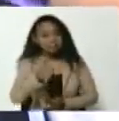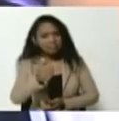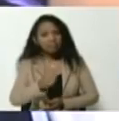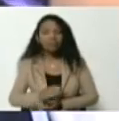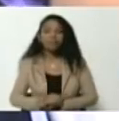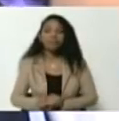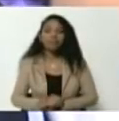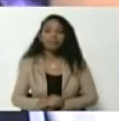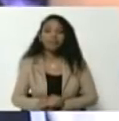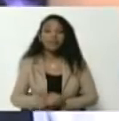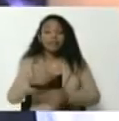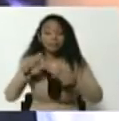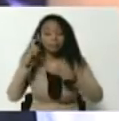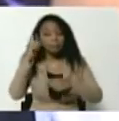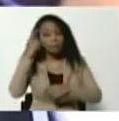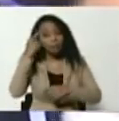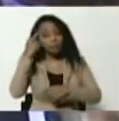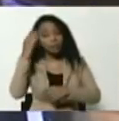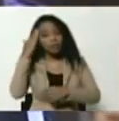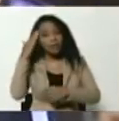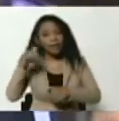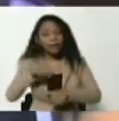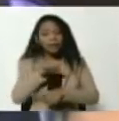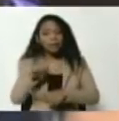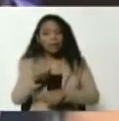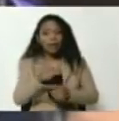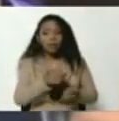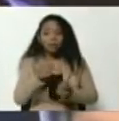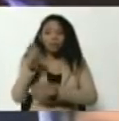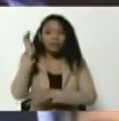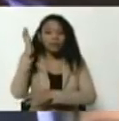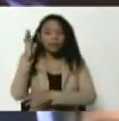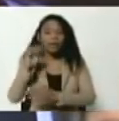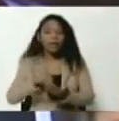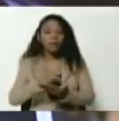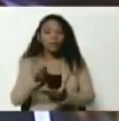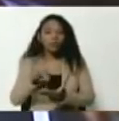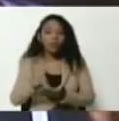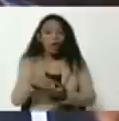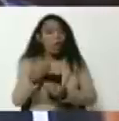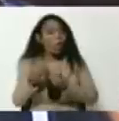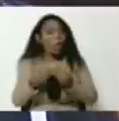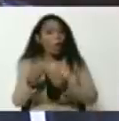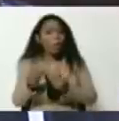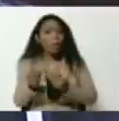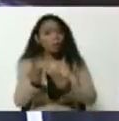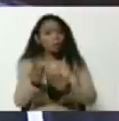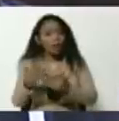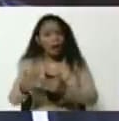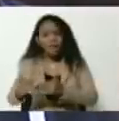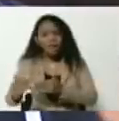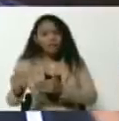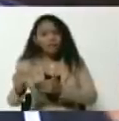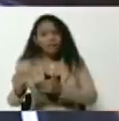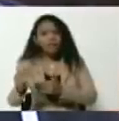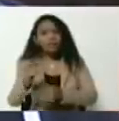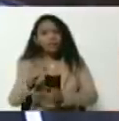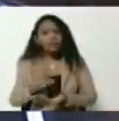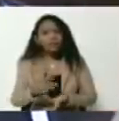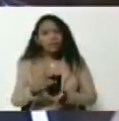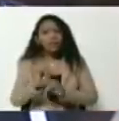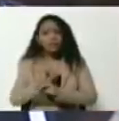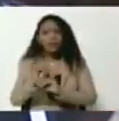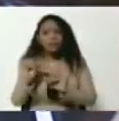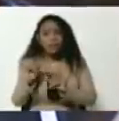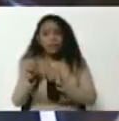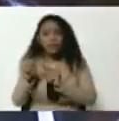si en estas primeras semanas que llevan al mando de la Asamblea Nacional, ¿cómo va el avance de poder determinar